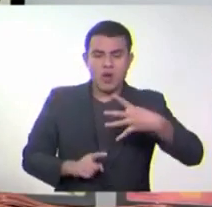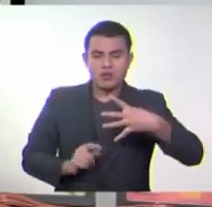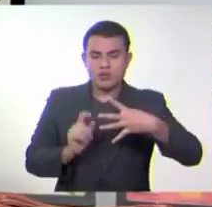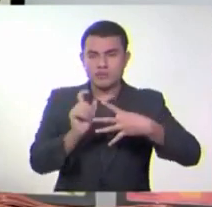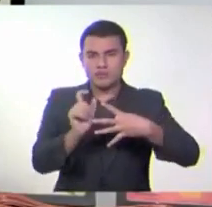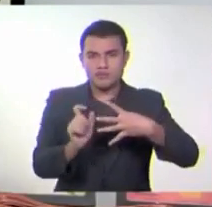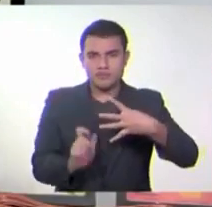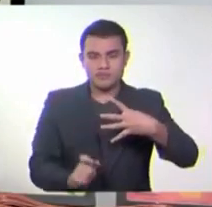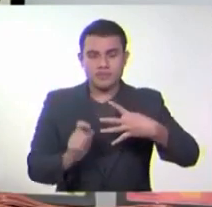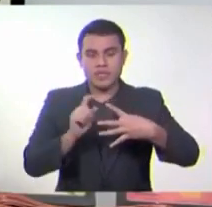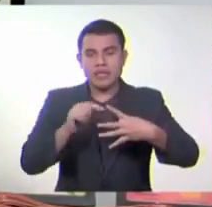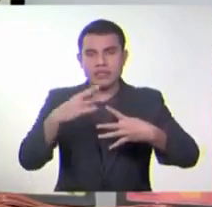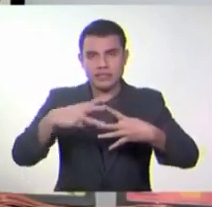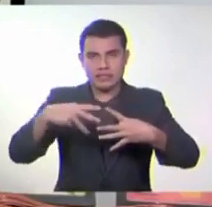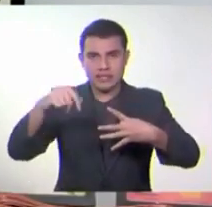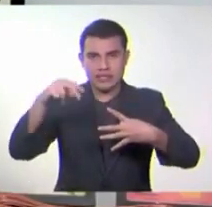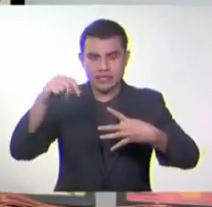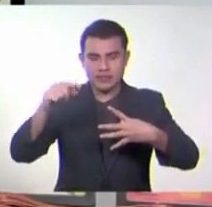tierra,